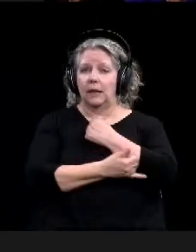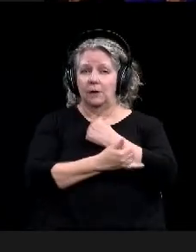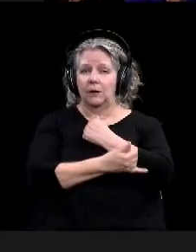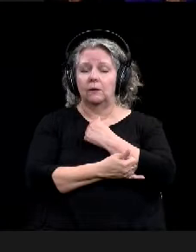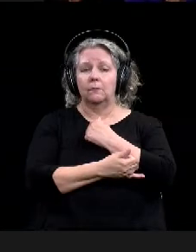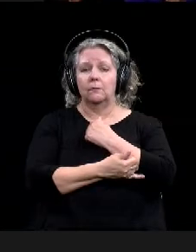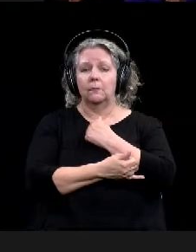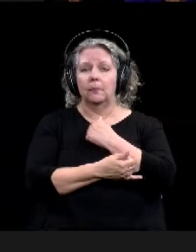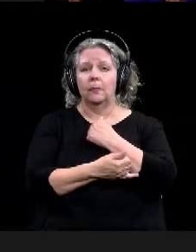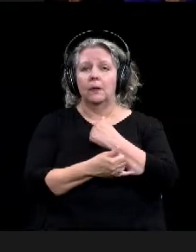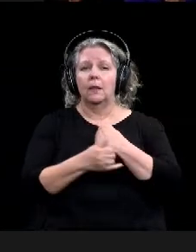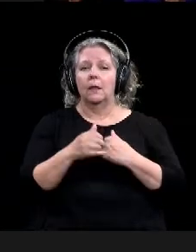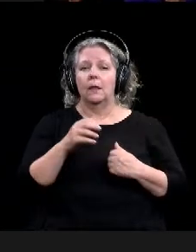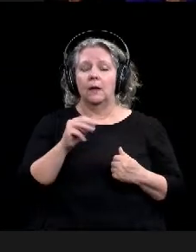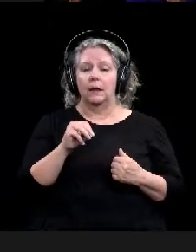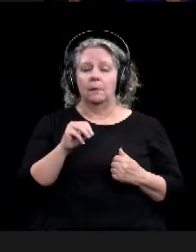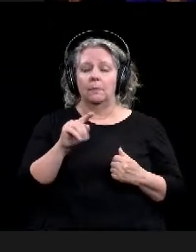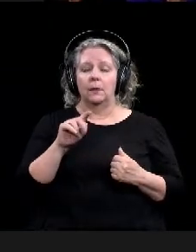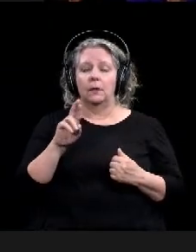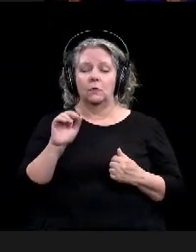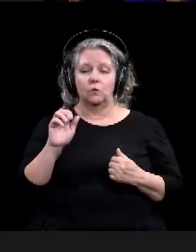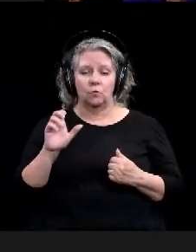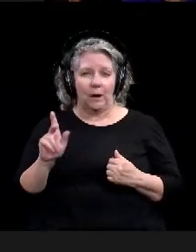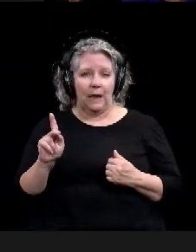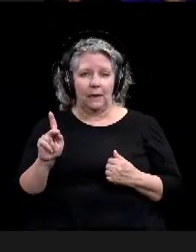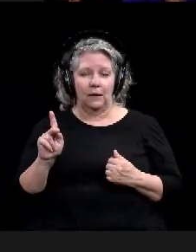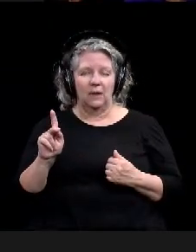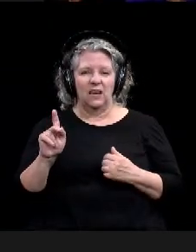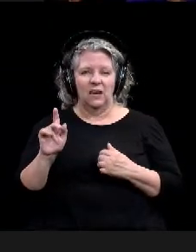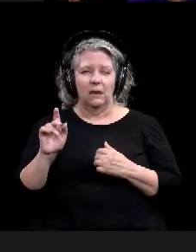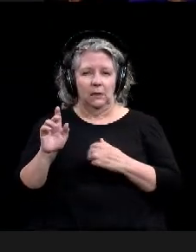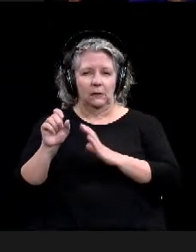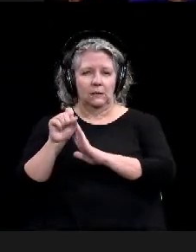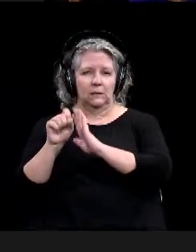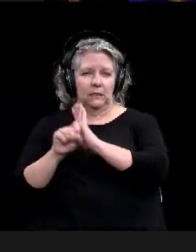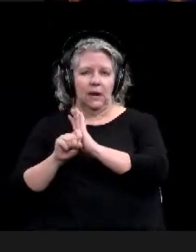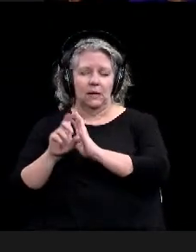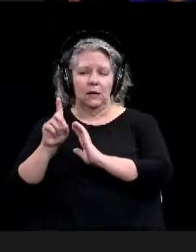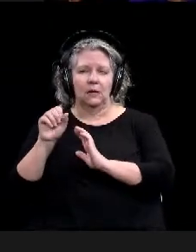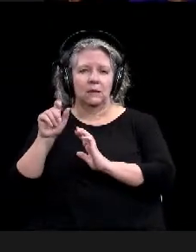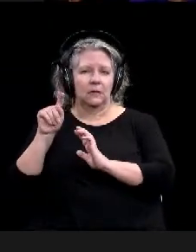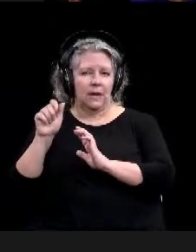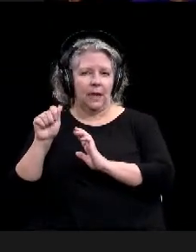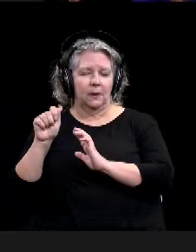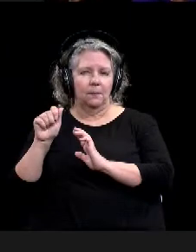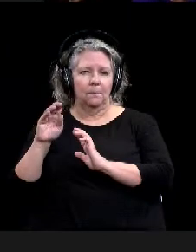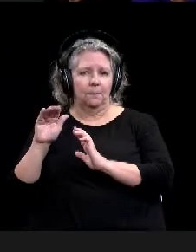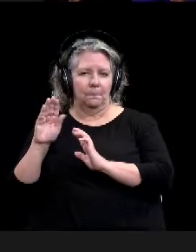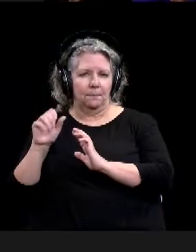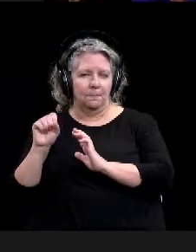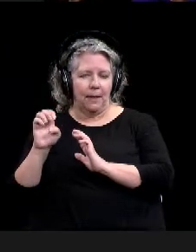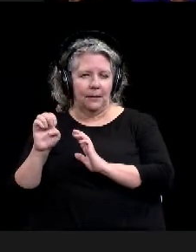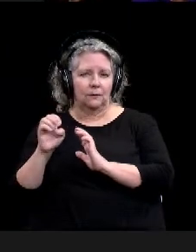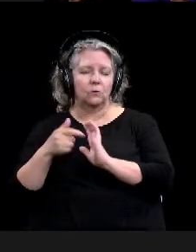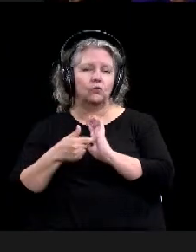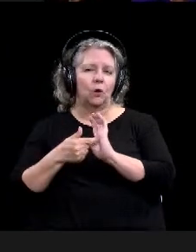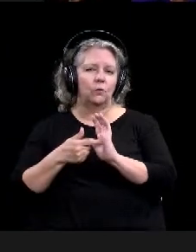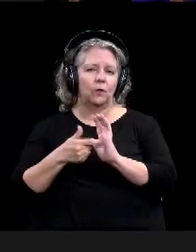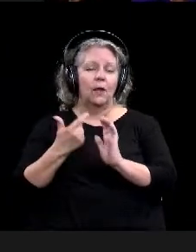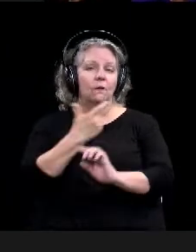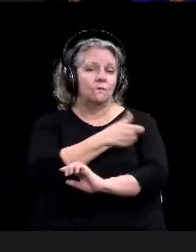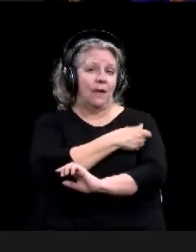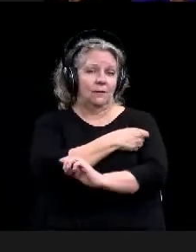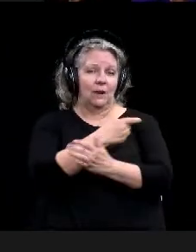en el concerniente de las vacunas en esas de cada semana que son como